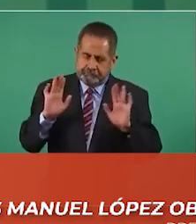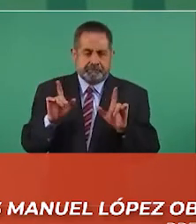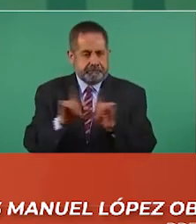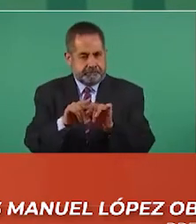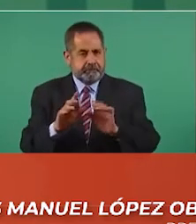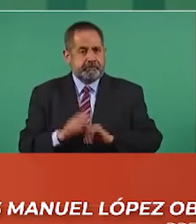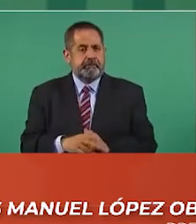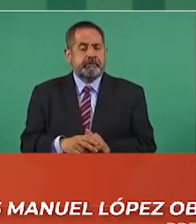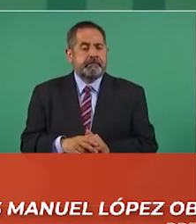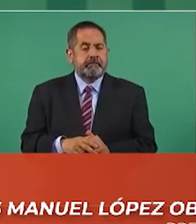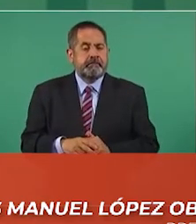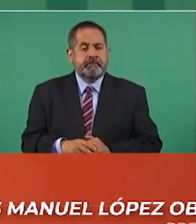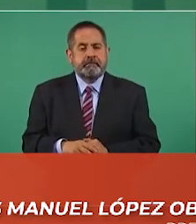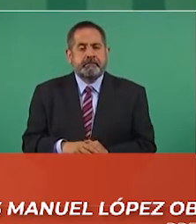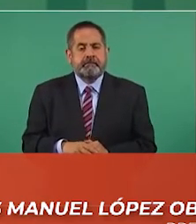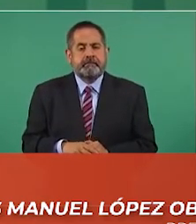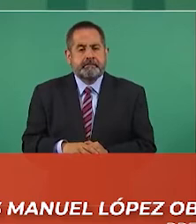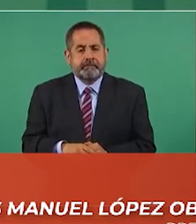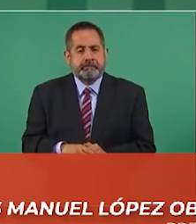porque eso